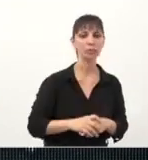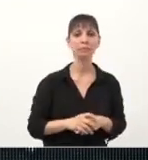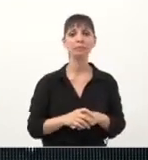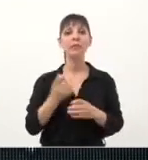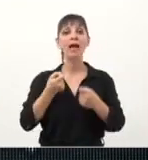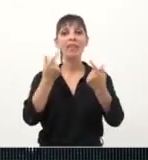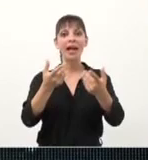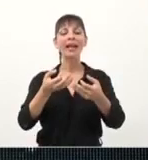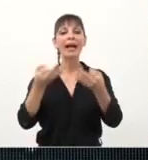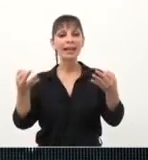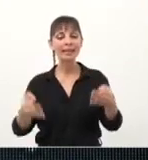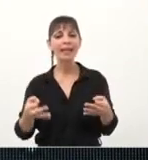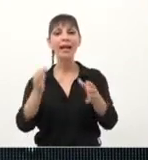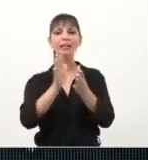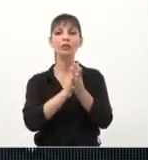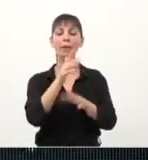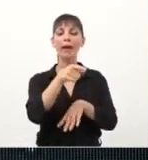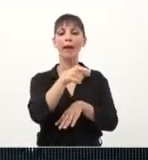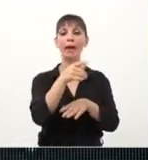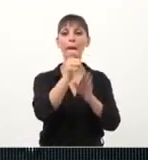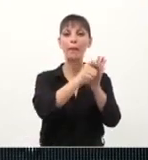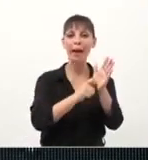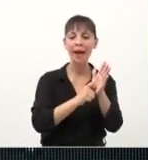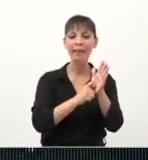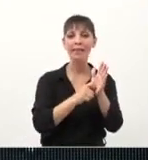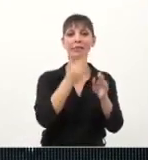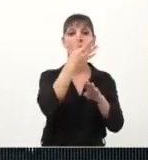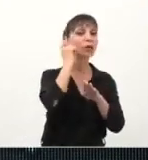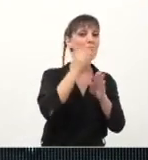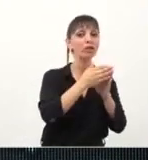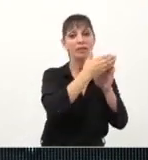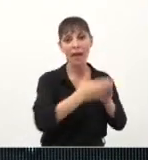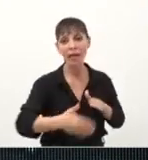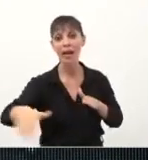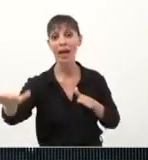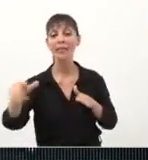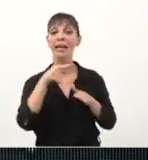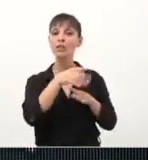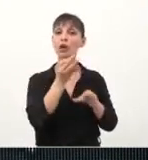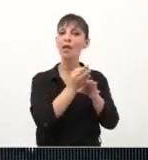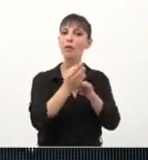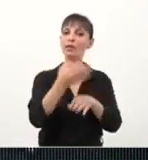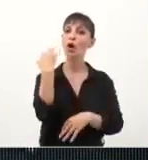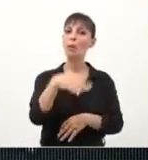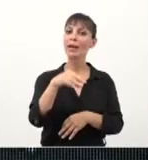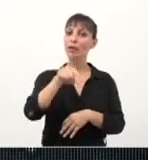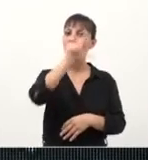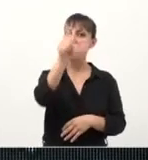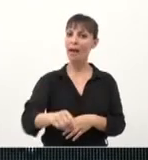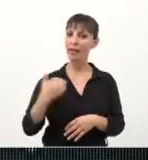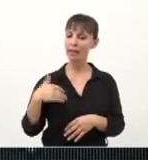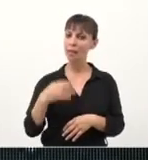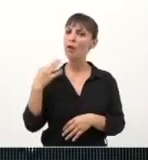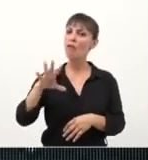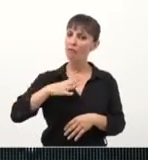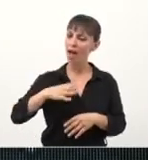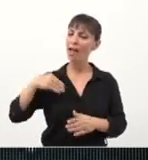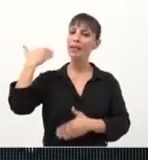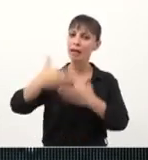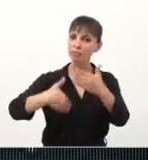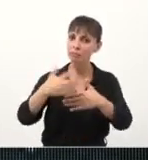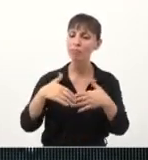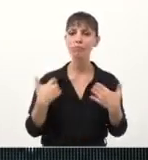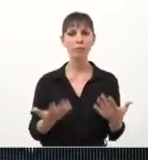a todos los chicos de 4 años en adelante, para todos, que es la educación obligatoria en la Argentina. Pero tenemos que seguir avanzando. Por